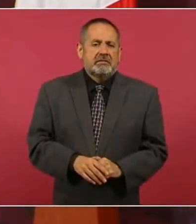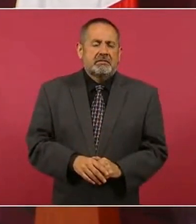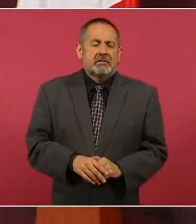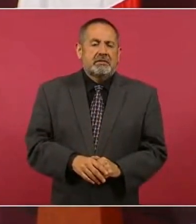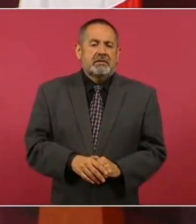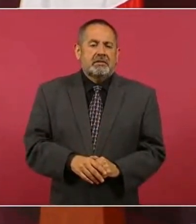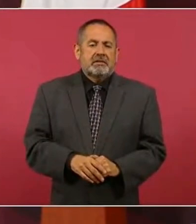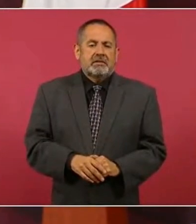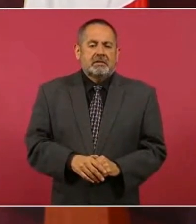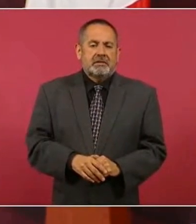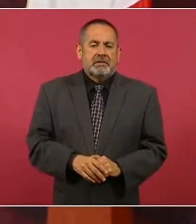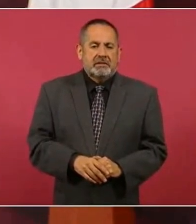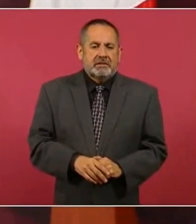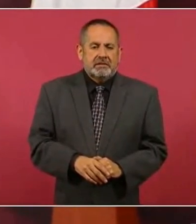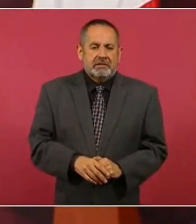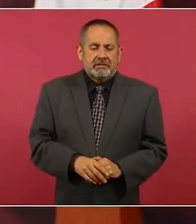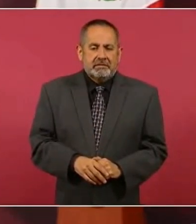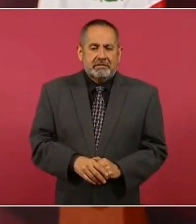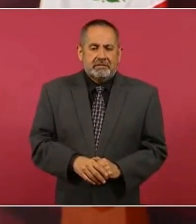Y